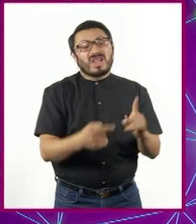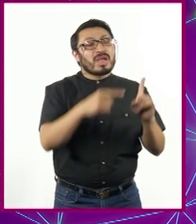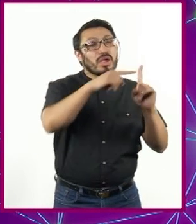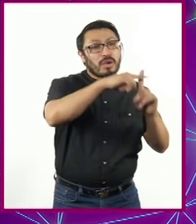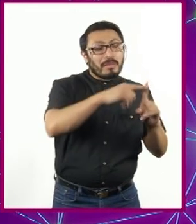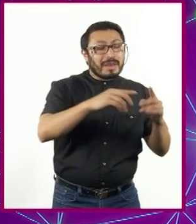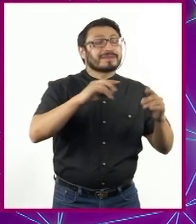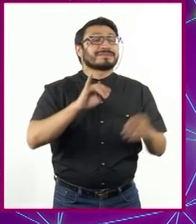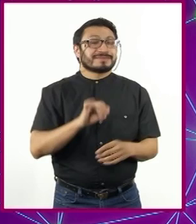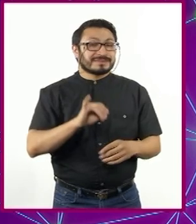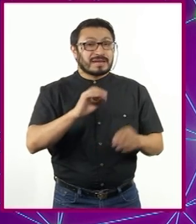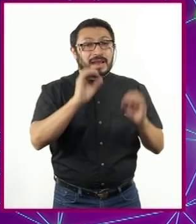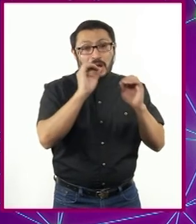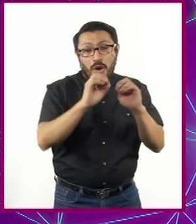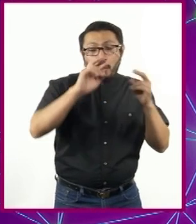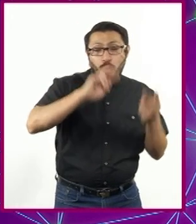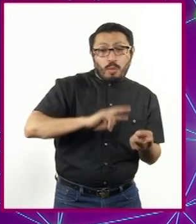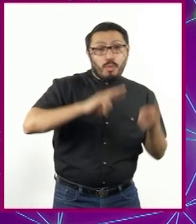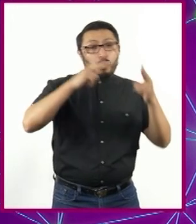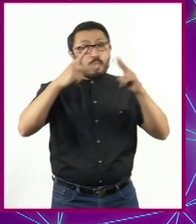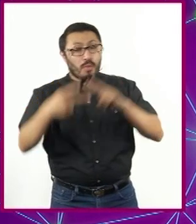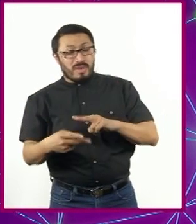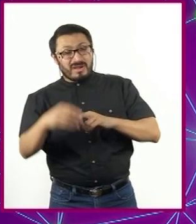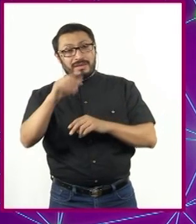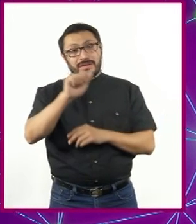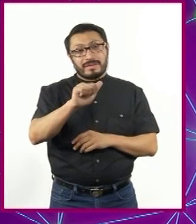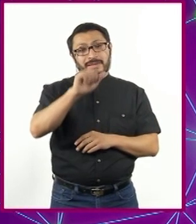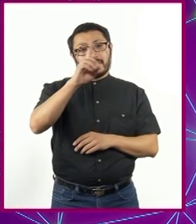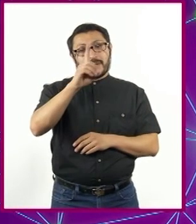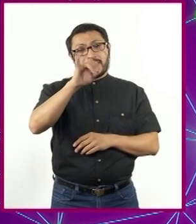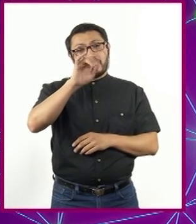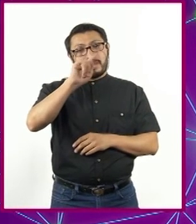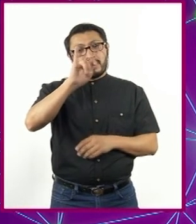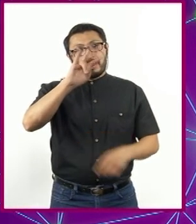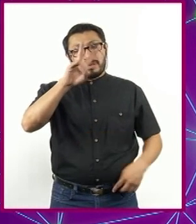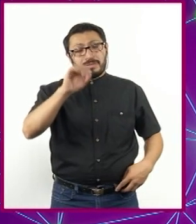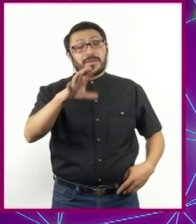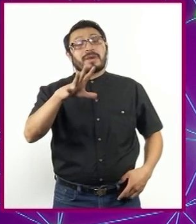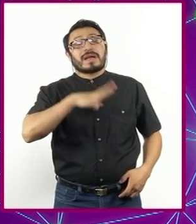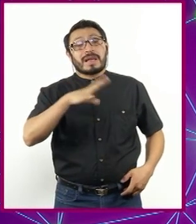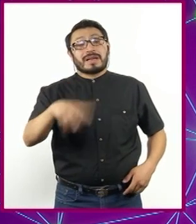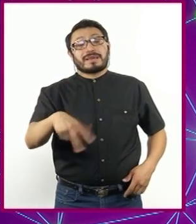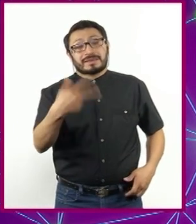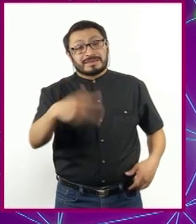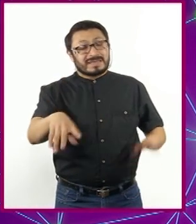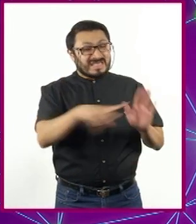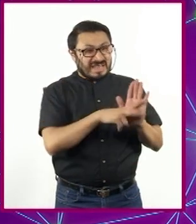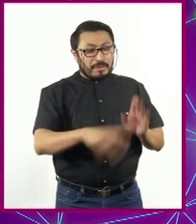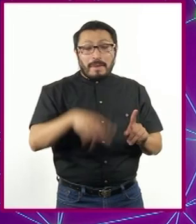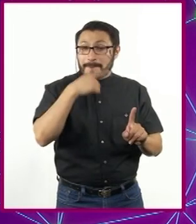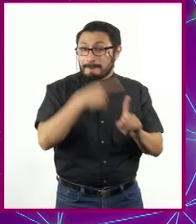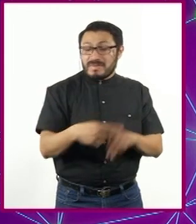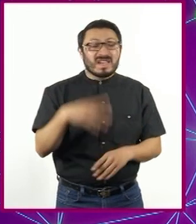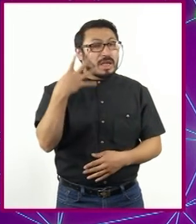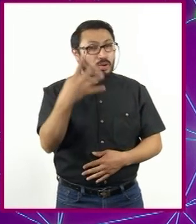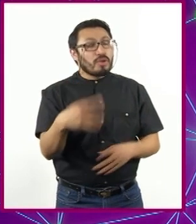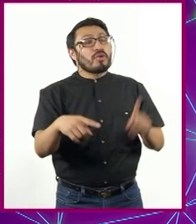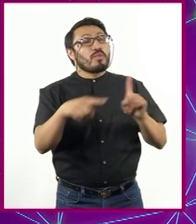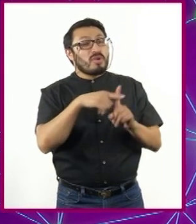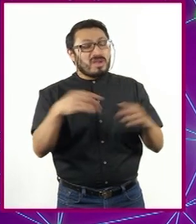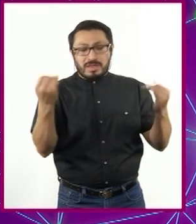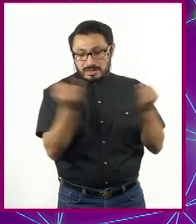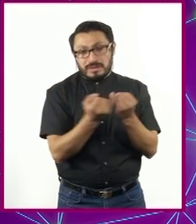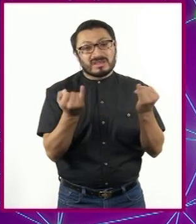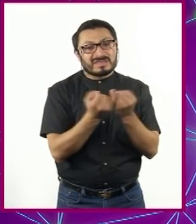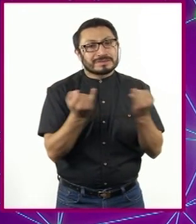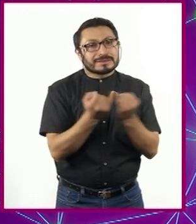su opuesto o inverso aditivo, por lo que se tiene 13 negativo más 4 positivo es